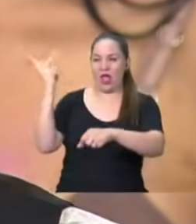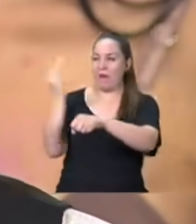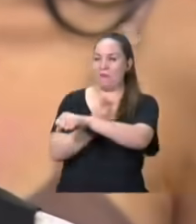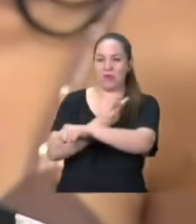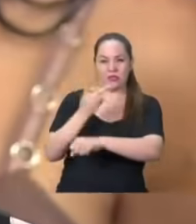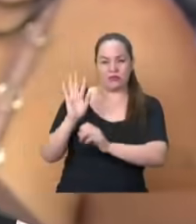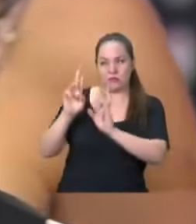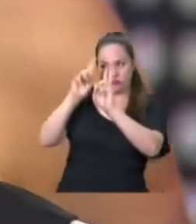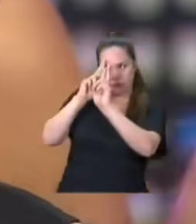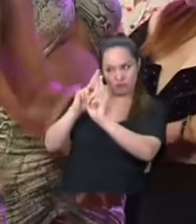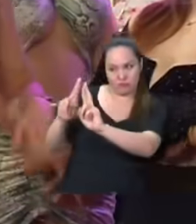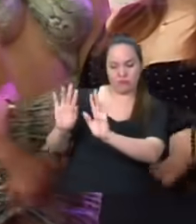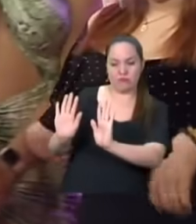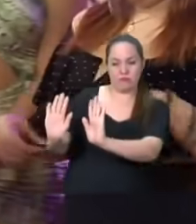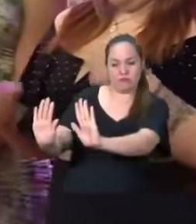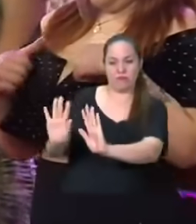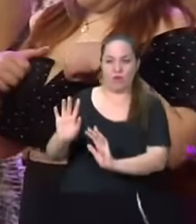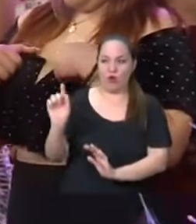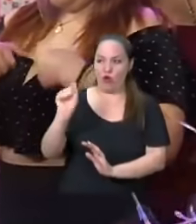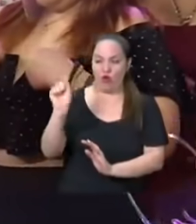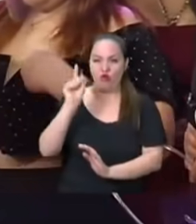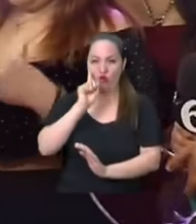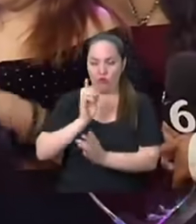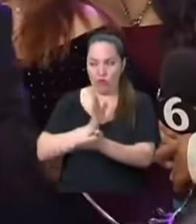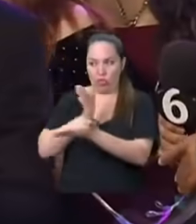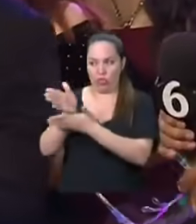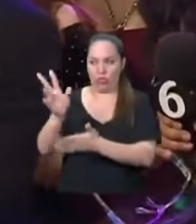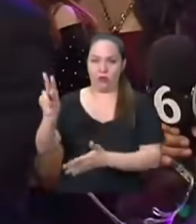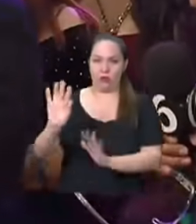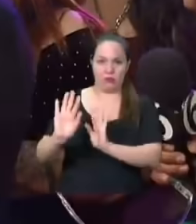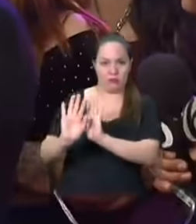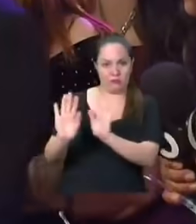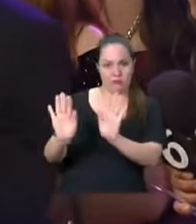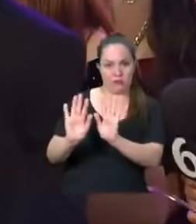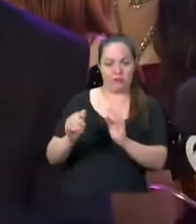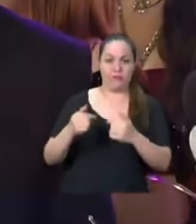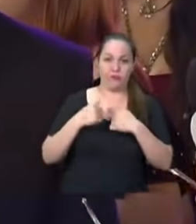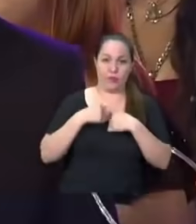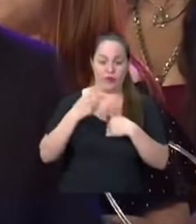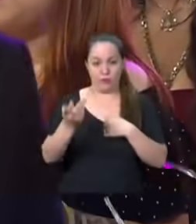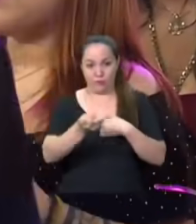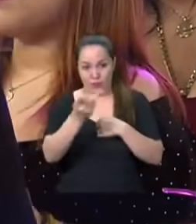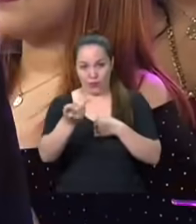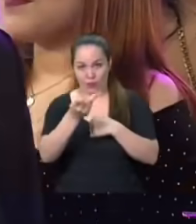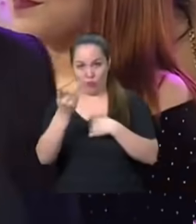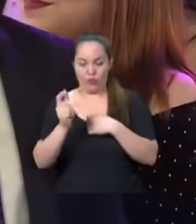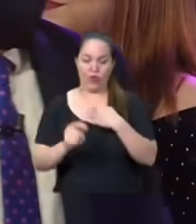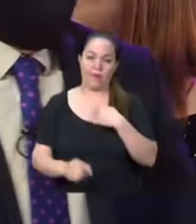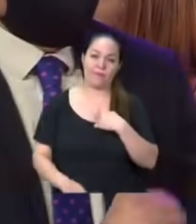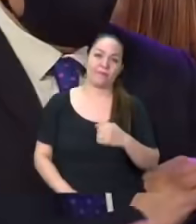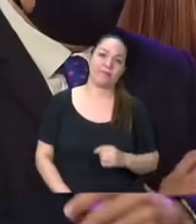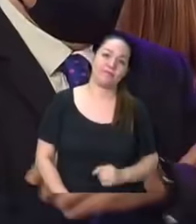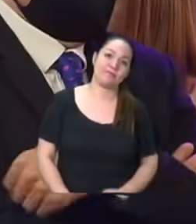Chavis. Ya lo pasado, pasado. La pregunta que tengo que hacer ahora a usted. Dígame.